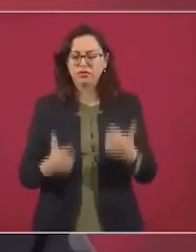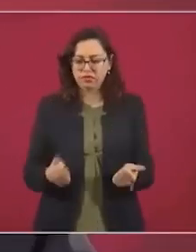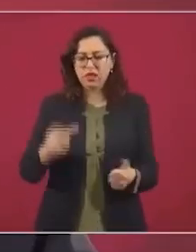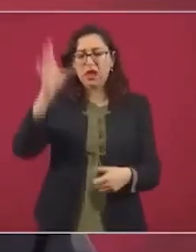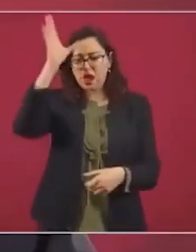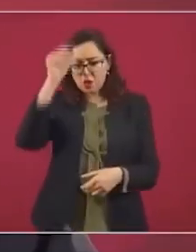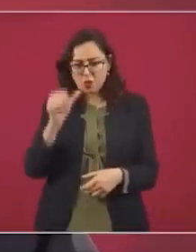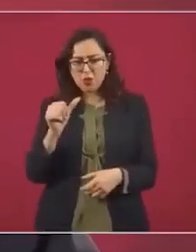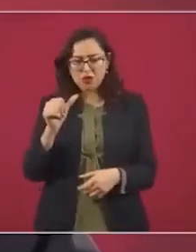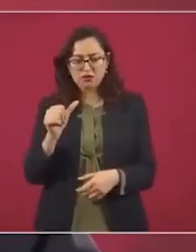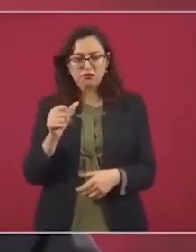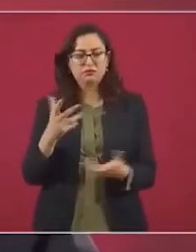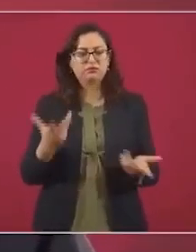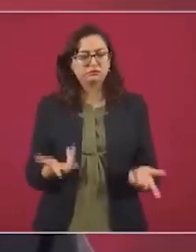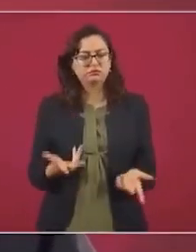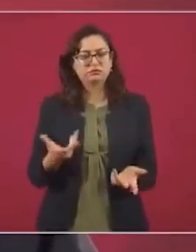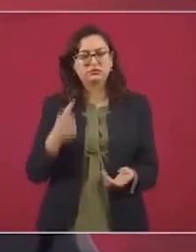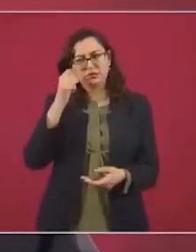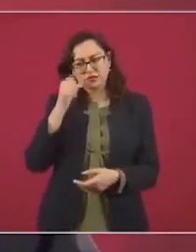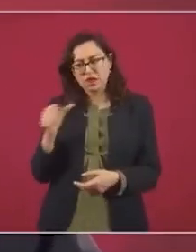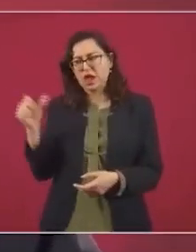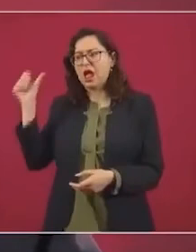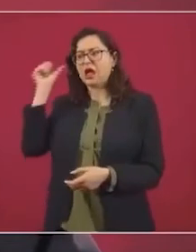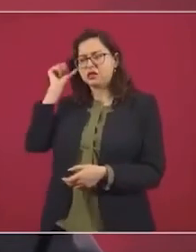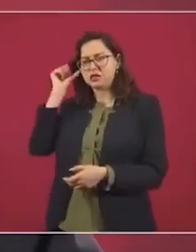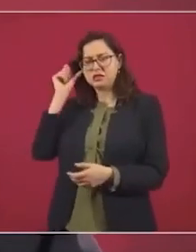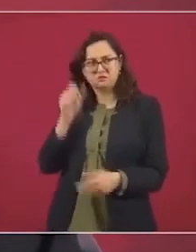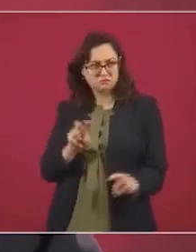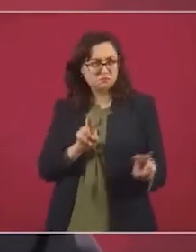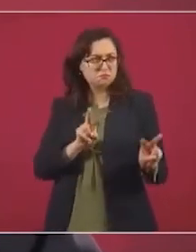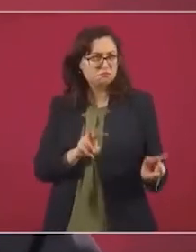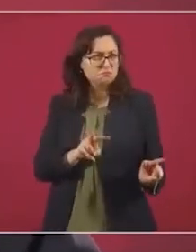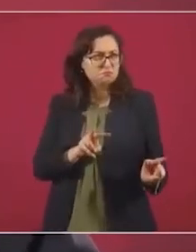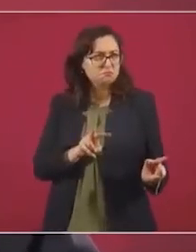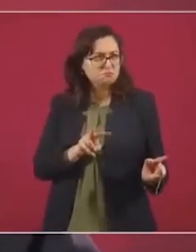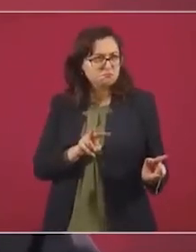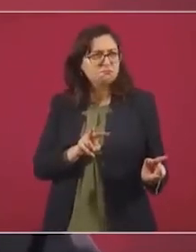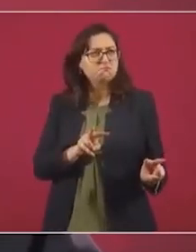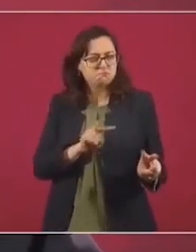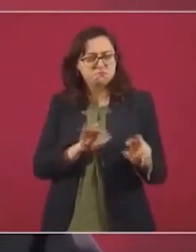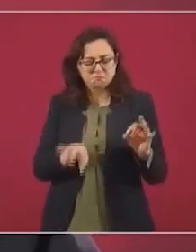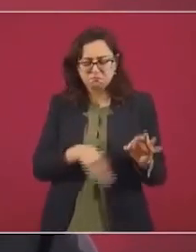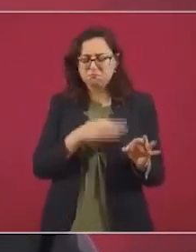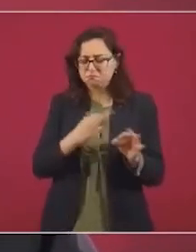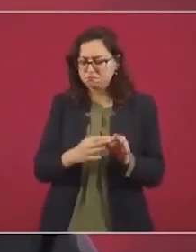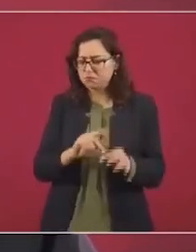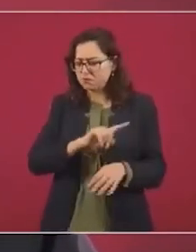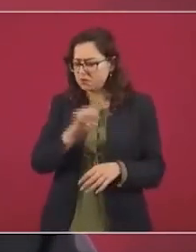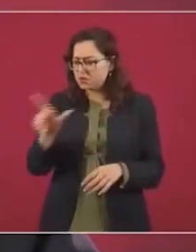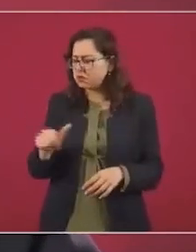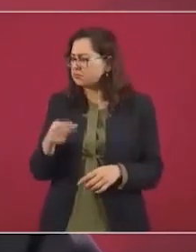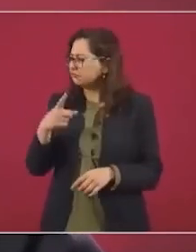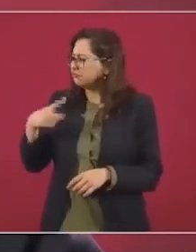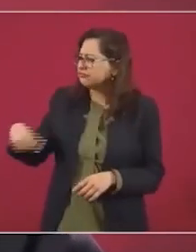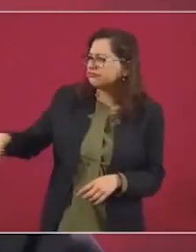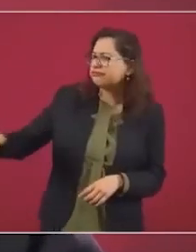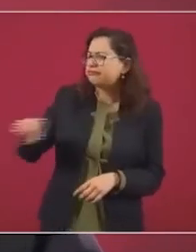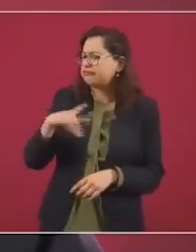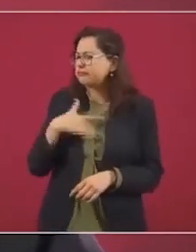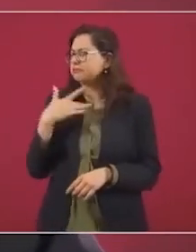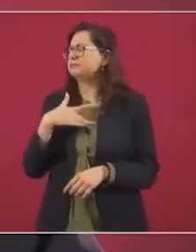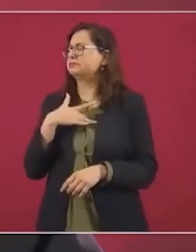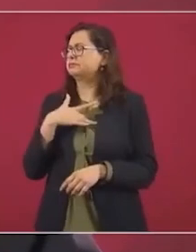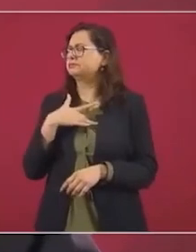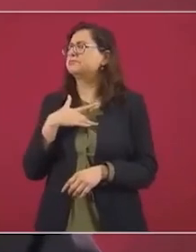Ayer salimos convencidos de que esto, para bien de México, pero fundamentalmente para bien de los trabajadores y sus